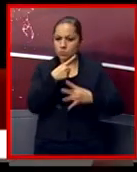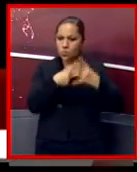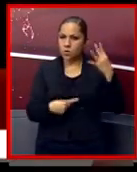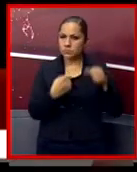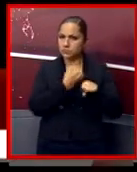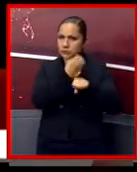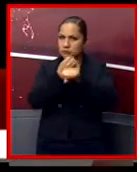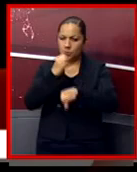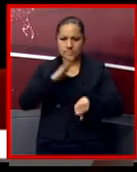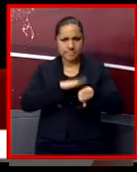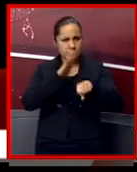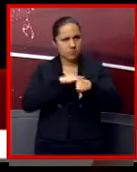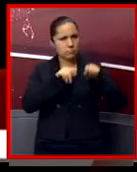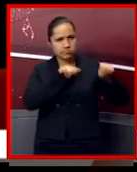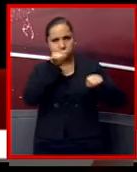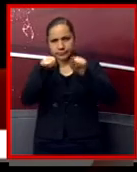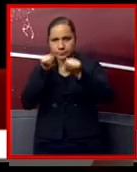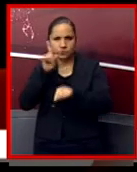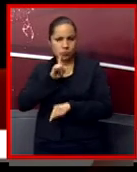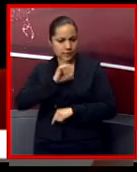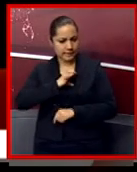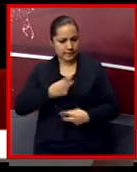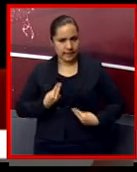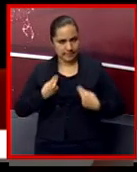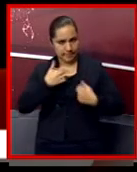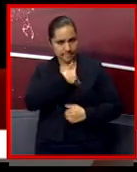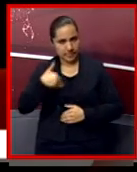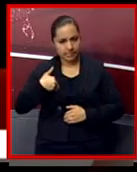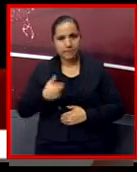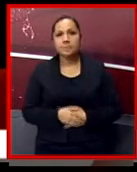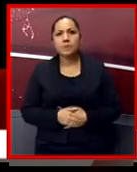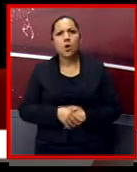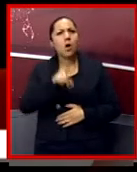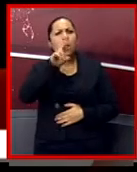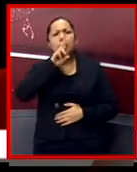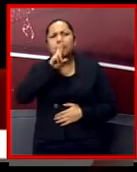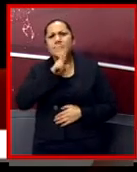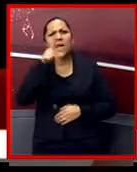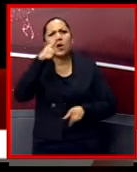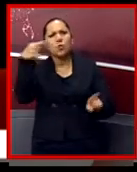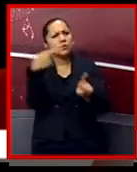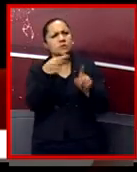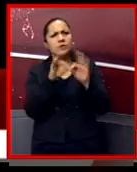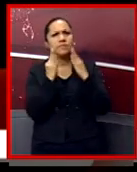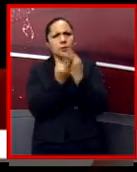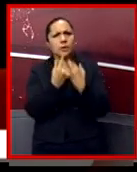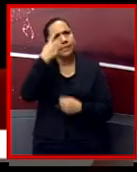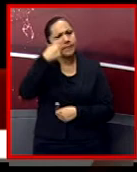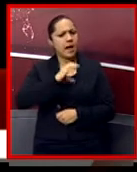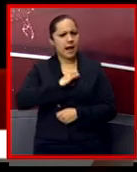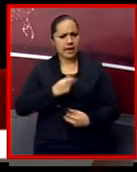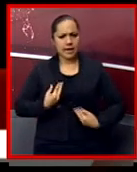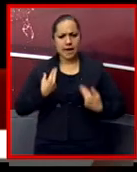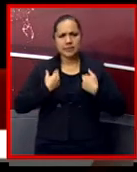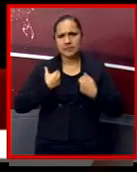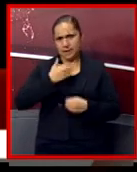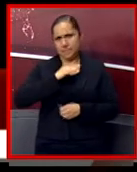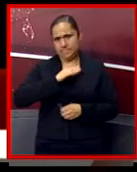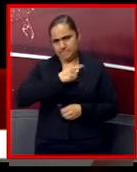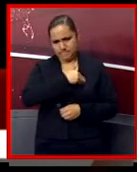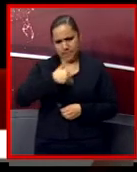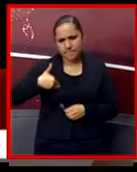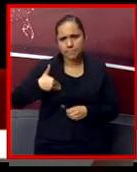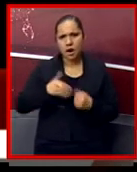mejor manera de dignificar la lucha contra el cáncer de mama será fortaleciendo la infraestructura clínica